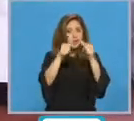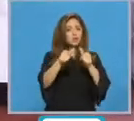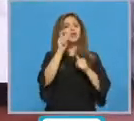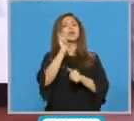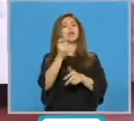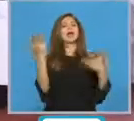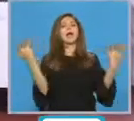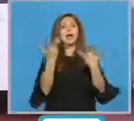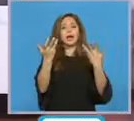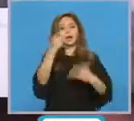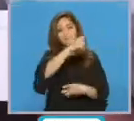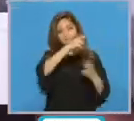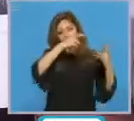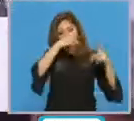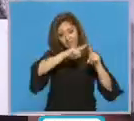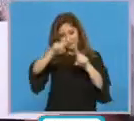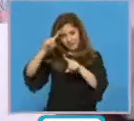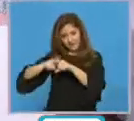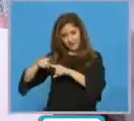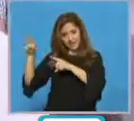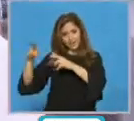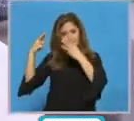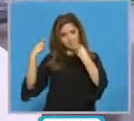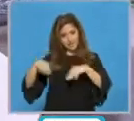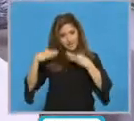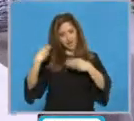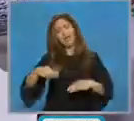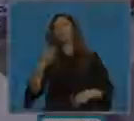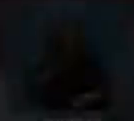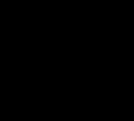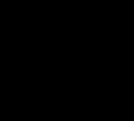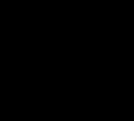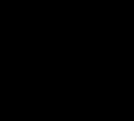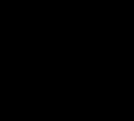nuestros mercados, que son una tradición mexicana. Muchísimas gracias.